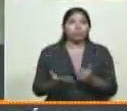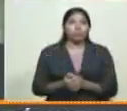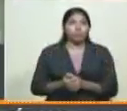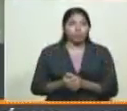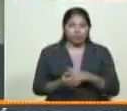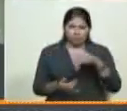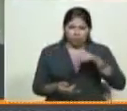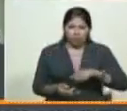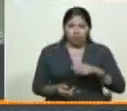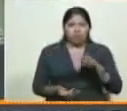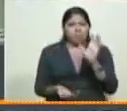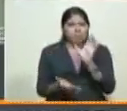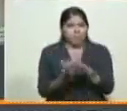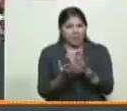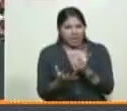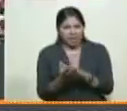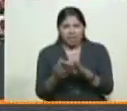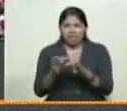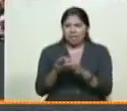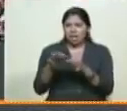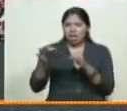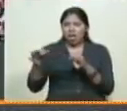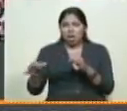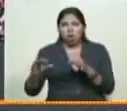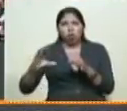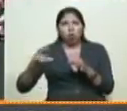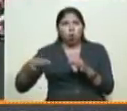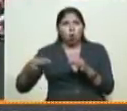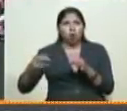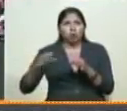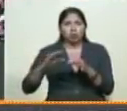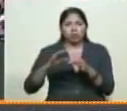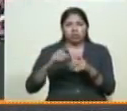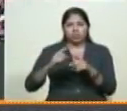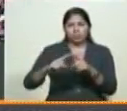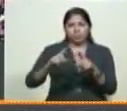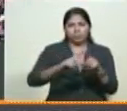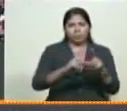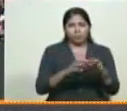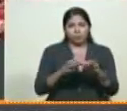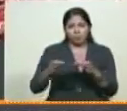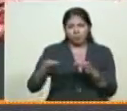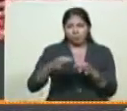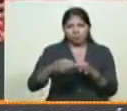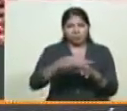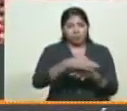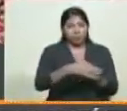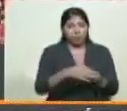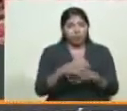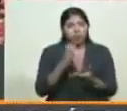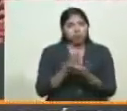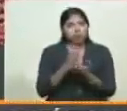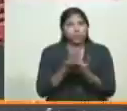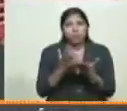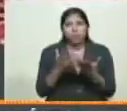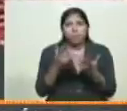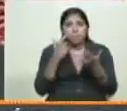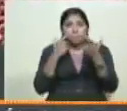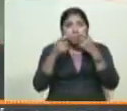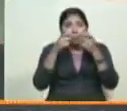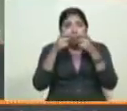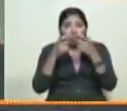Margarita, Coche, Nueva Esparta entera ha estado siempre movilizada en